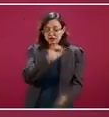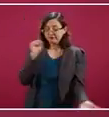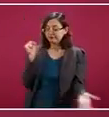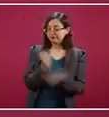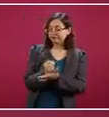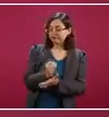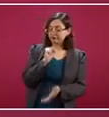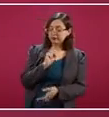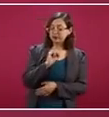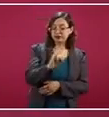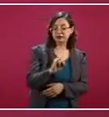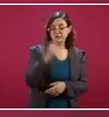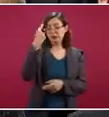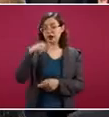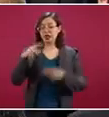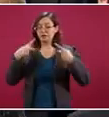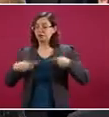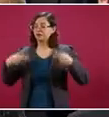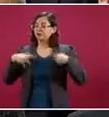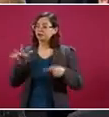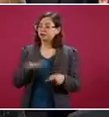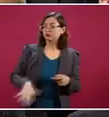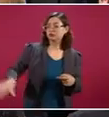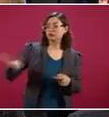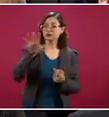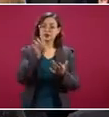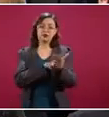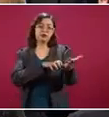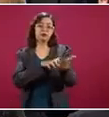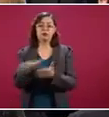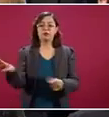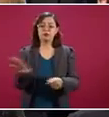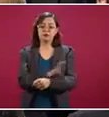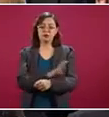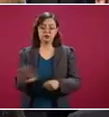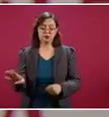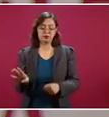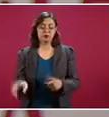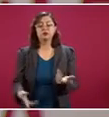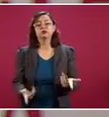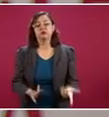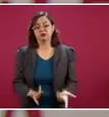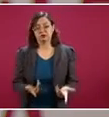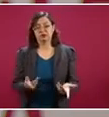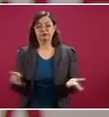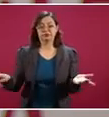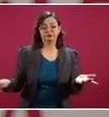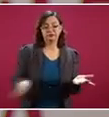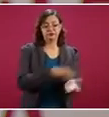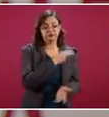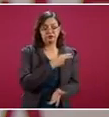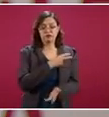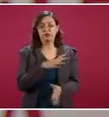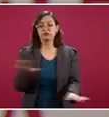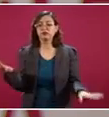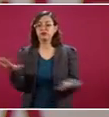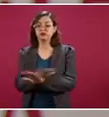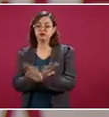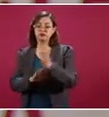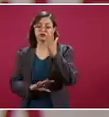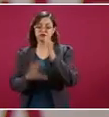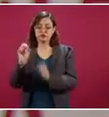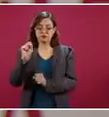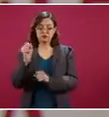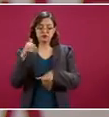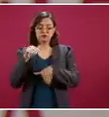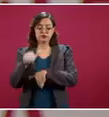y millones de familias. Empezando por la ratificación propia del tratado, reforma constitucional en